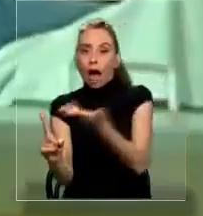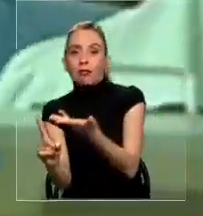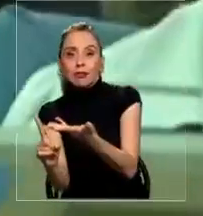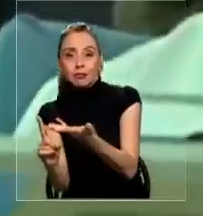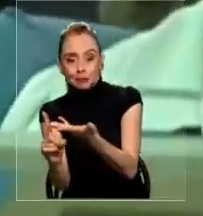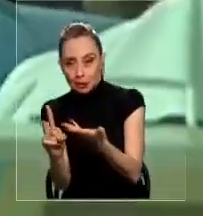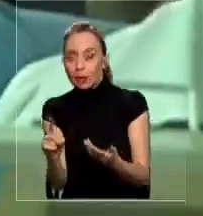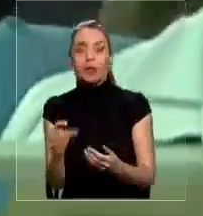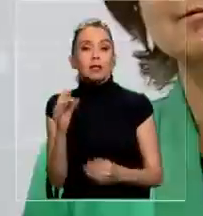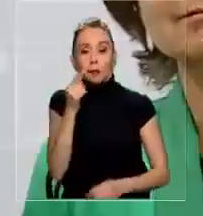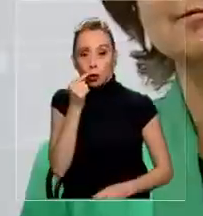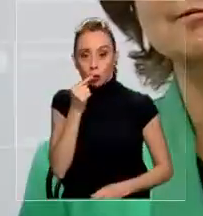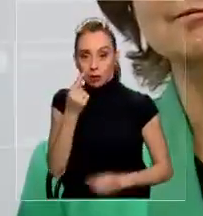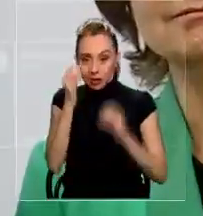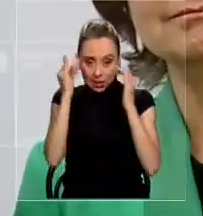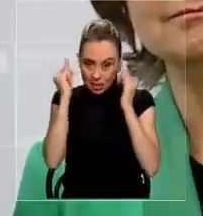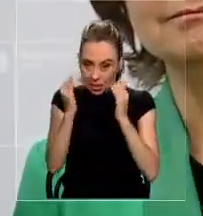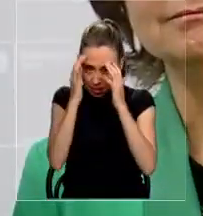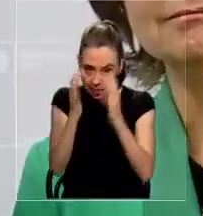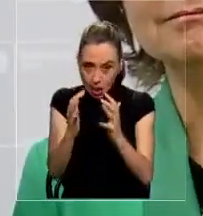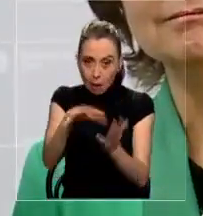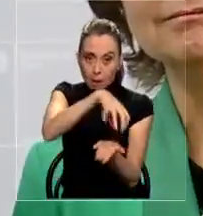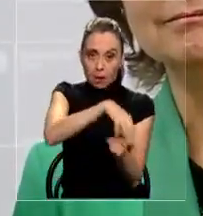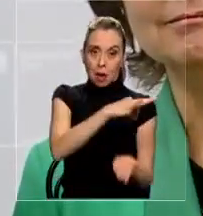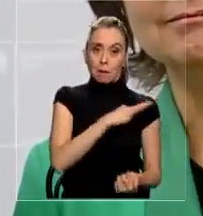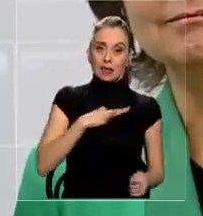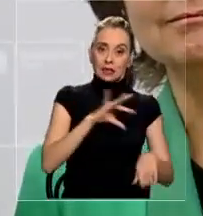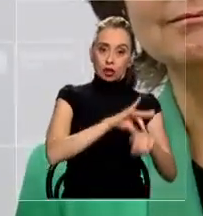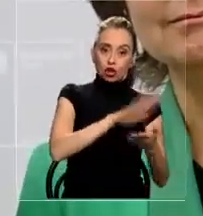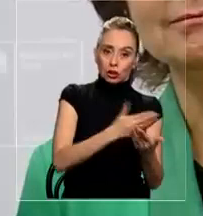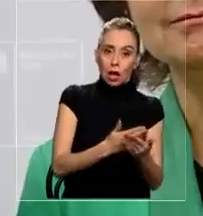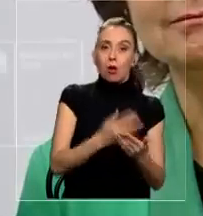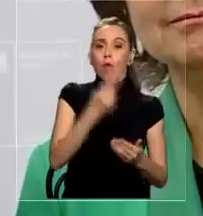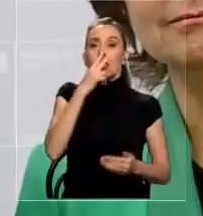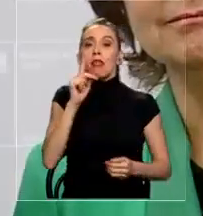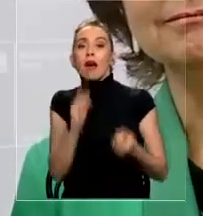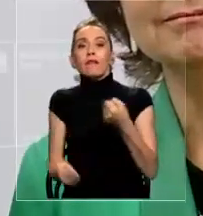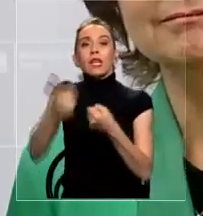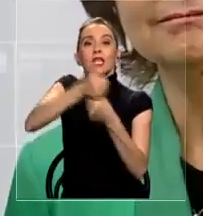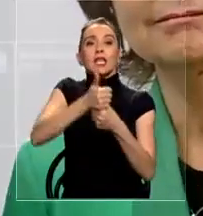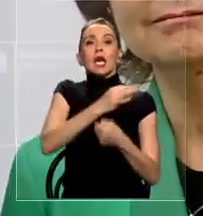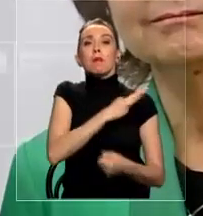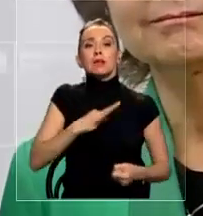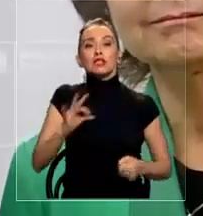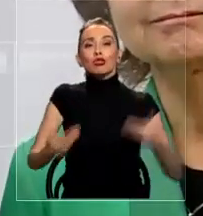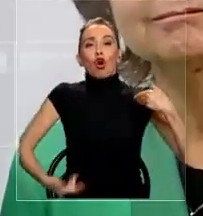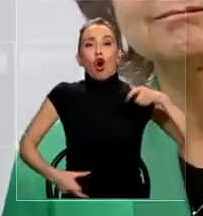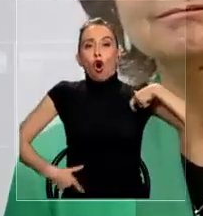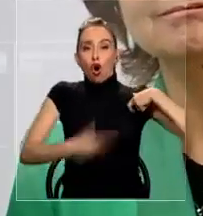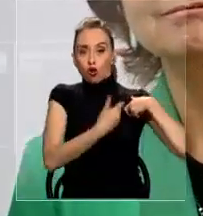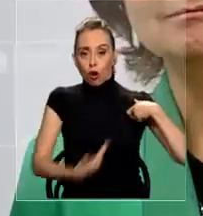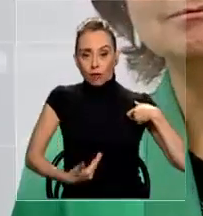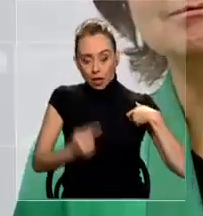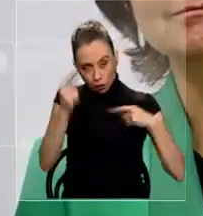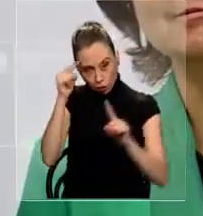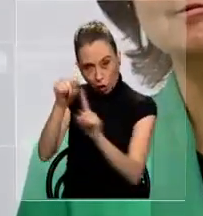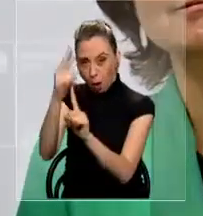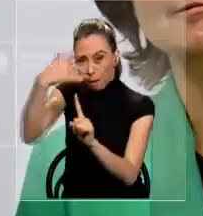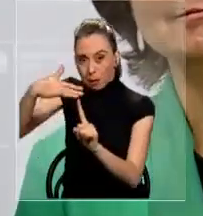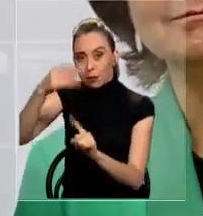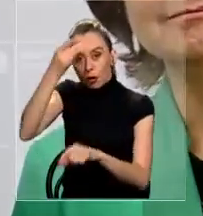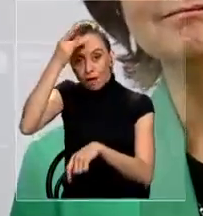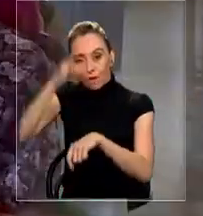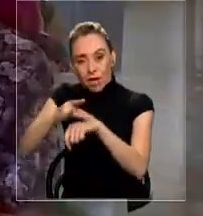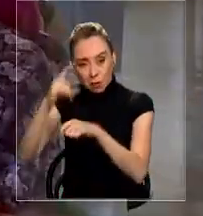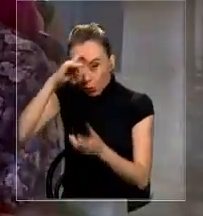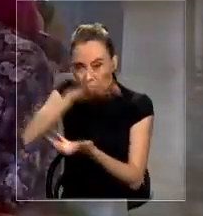La preocupación permanente de salud, independientemente de las administraciones que estén, va a ser siempre la priorización de los pacientes más complejos y más